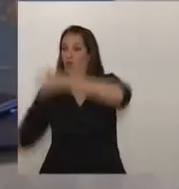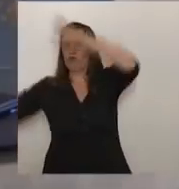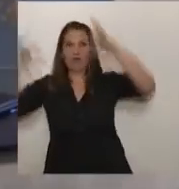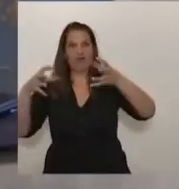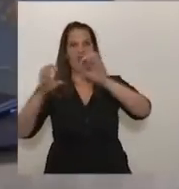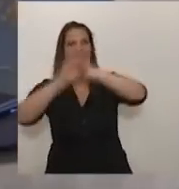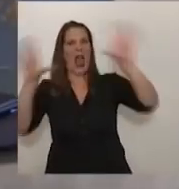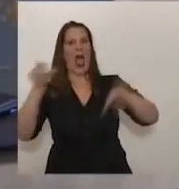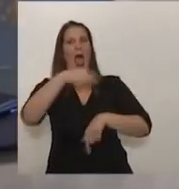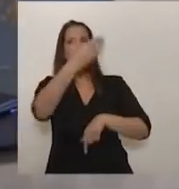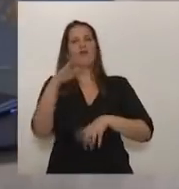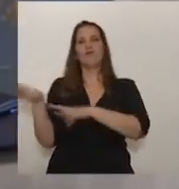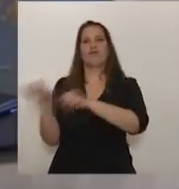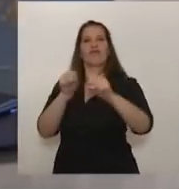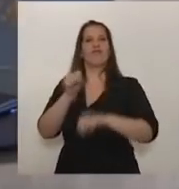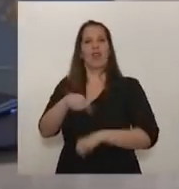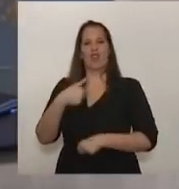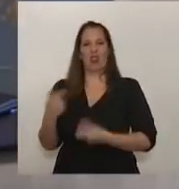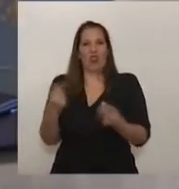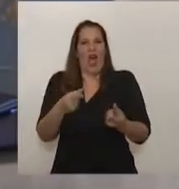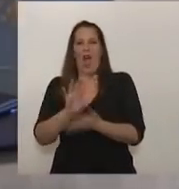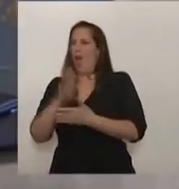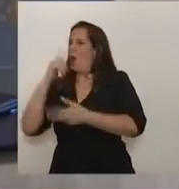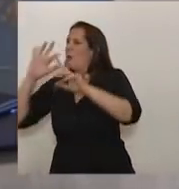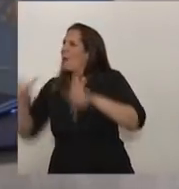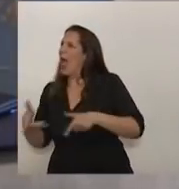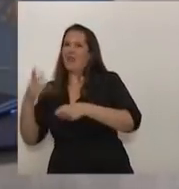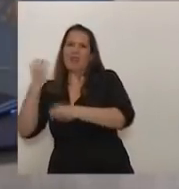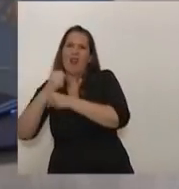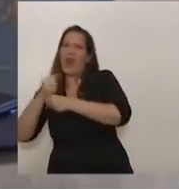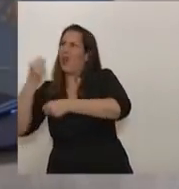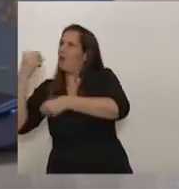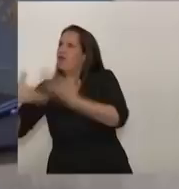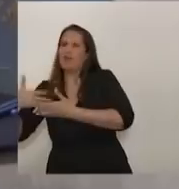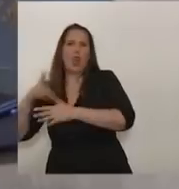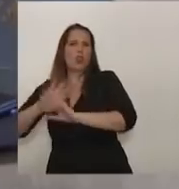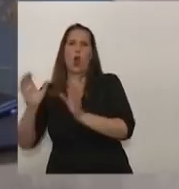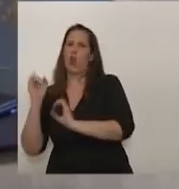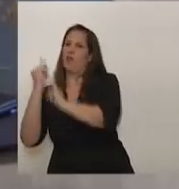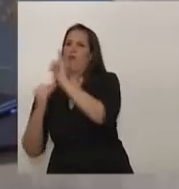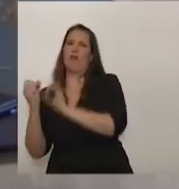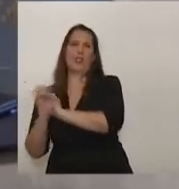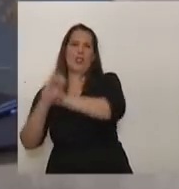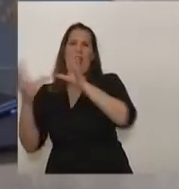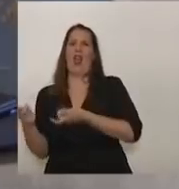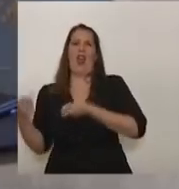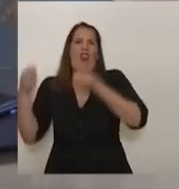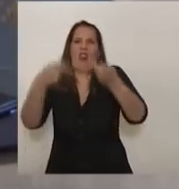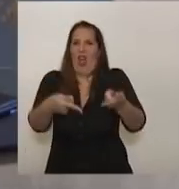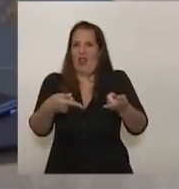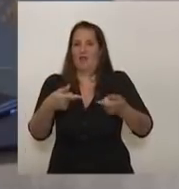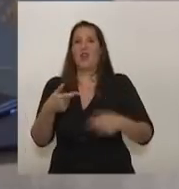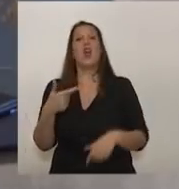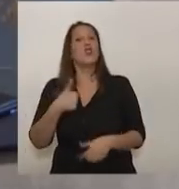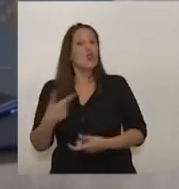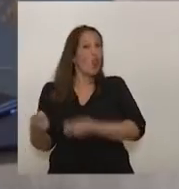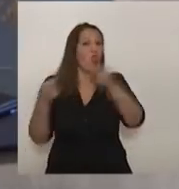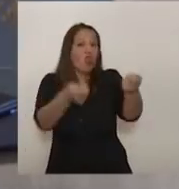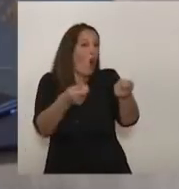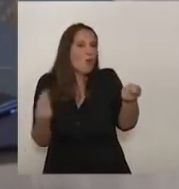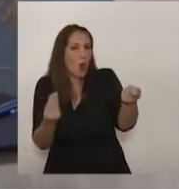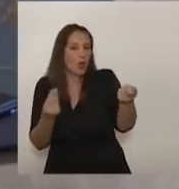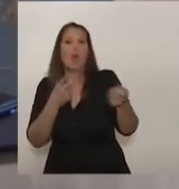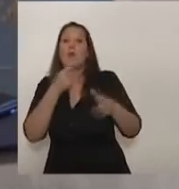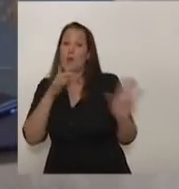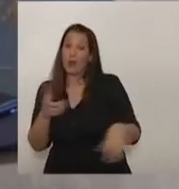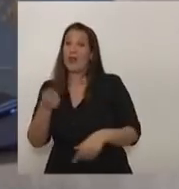detalle de cada política pública que impulsamos. Lo hago porque sé cómo la falta de